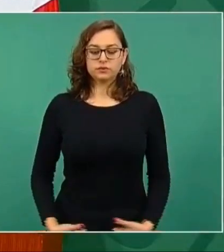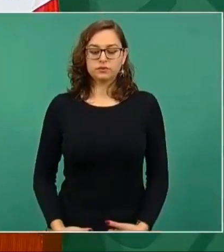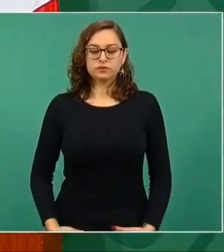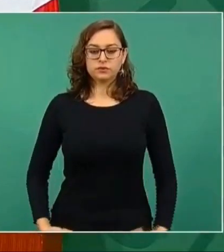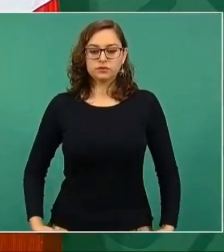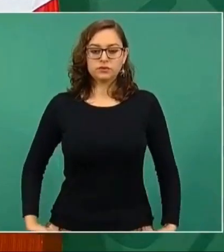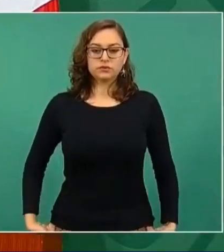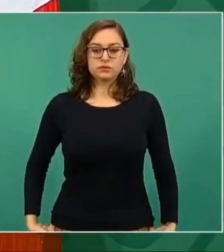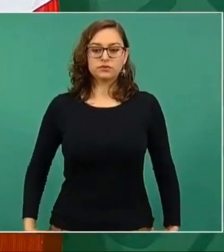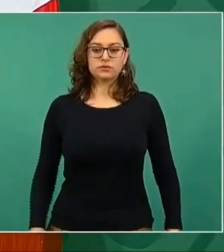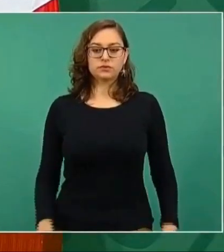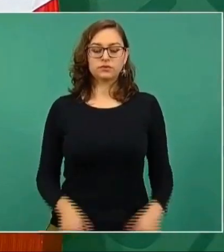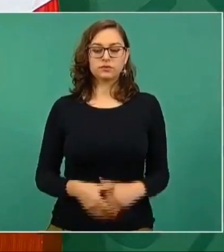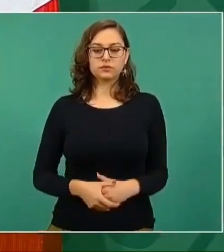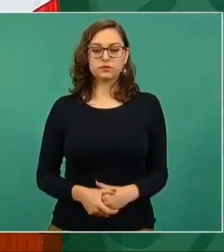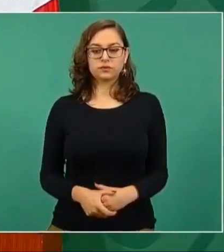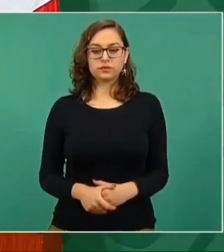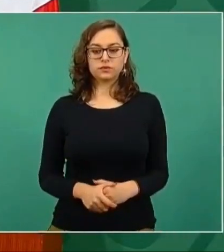que hizo un trabajo